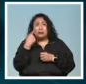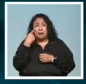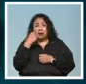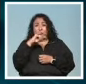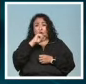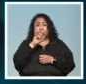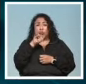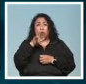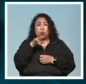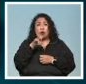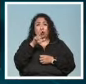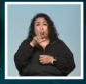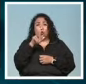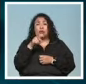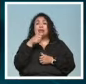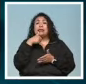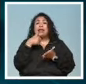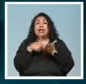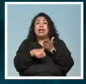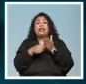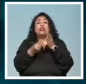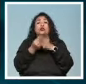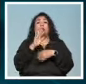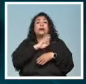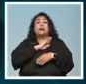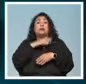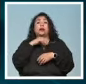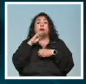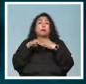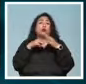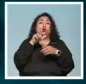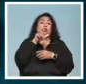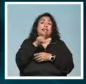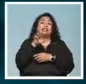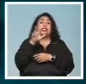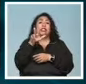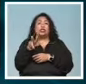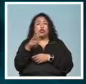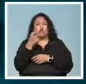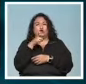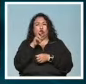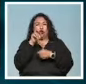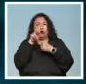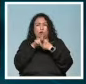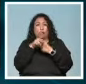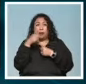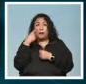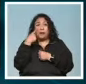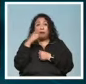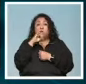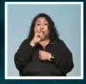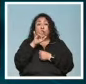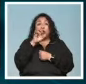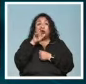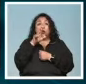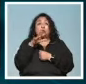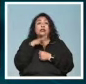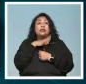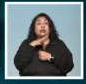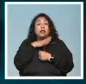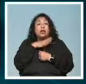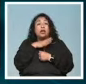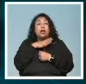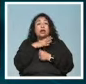Juan Ruiz de las letras novohispanas en el mundo 17 y 18 de Europa. Se cuenta que a Juan Ruiz de Alarcón le pusieron,